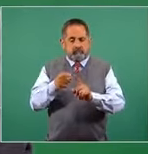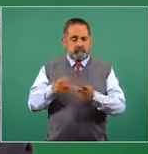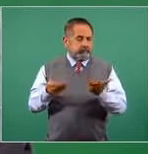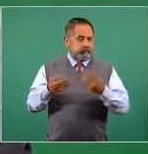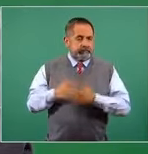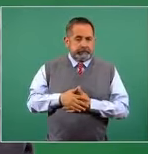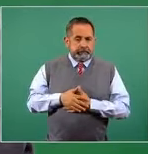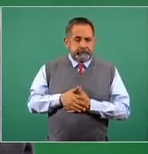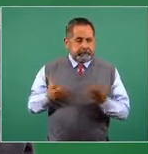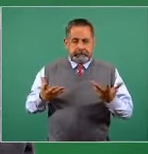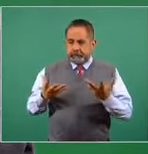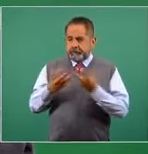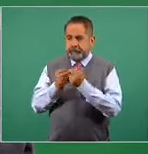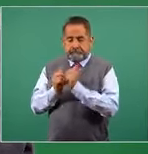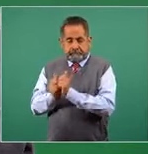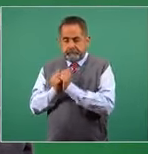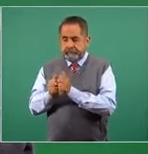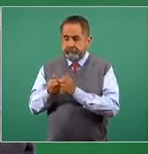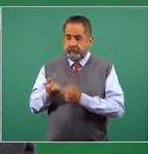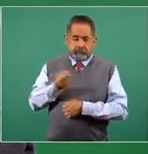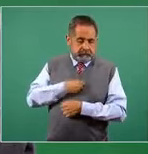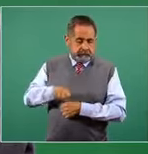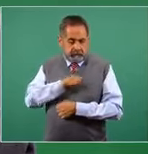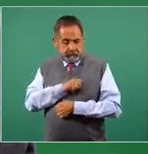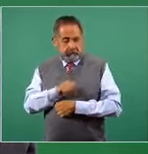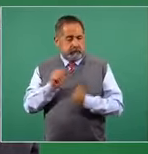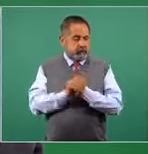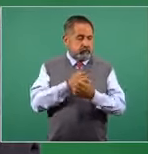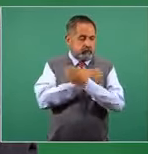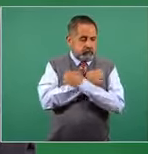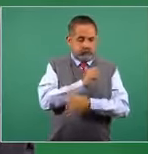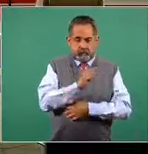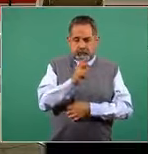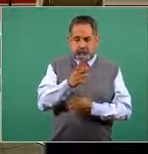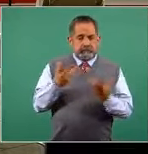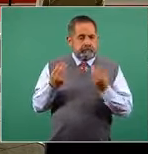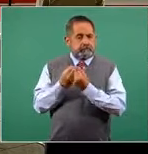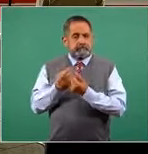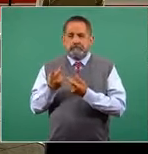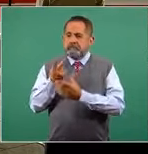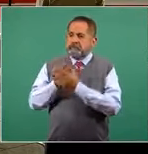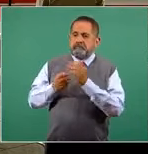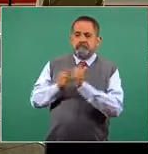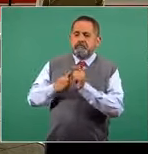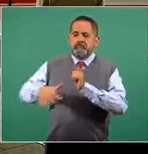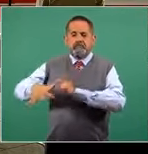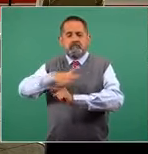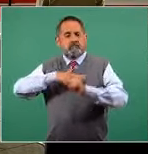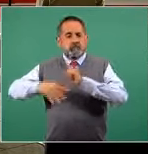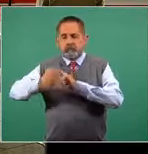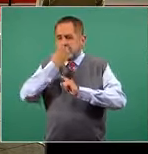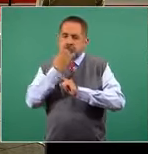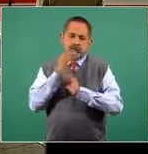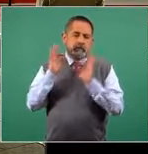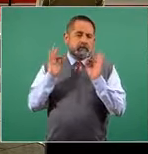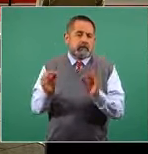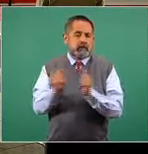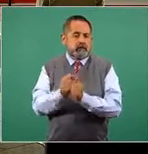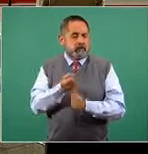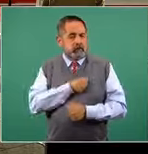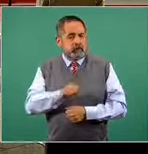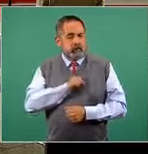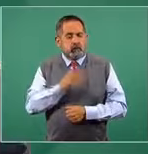esta alianza entre el sector salud y el sector educativo es trabajar por lograr ambientes escolares saludables